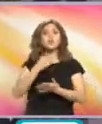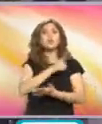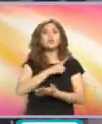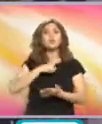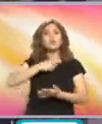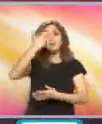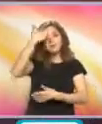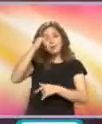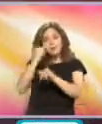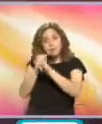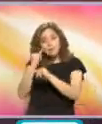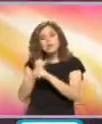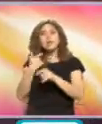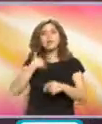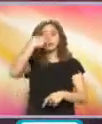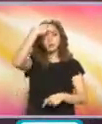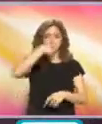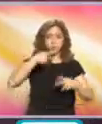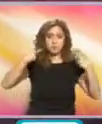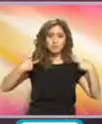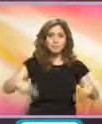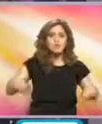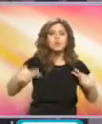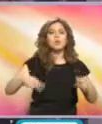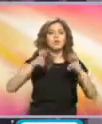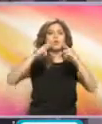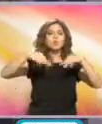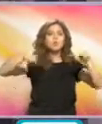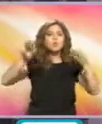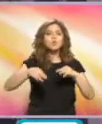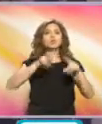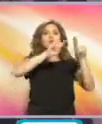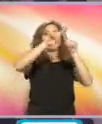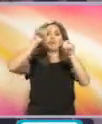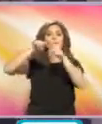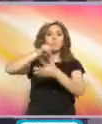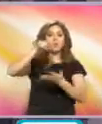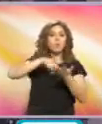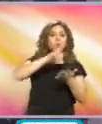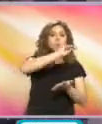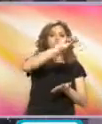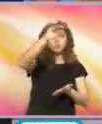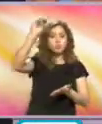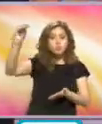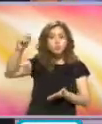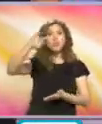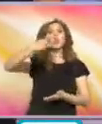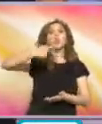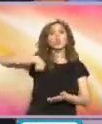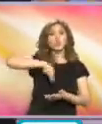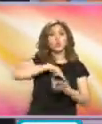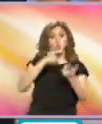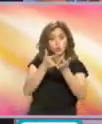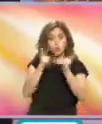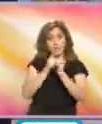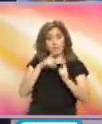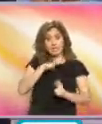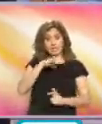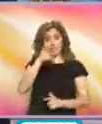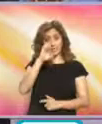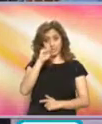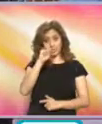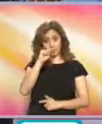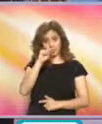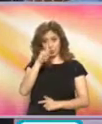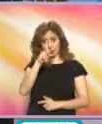imagen, de la música, de la promoción, así que nosotros estamos en todo, tenemos nuestro estudio y grabamos ahí la mayoría de las Sí, cosas. de hecho el trabajo